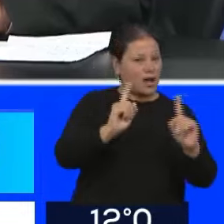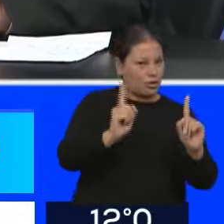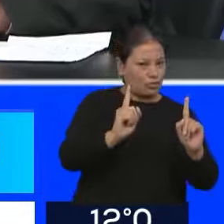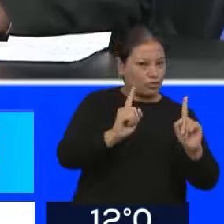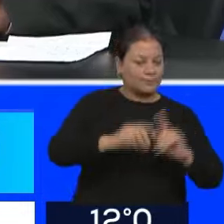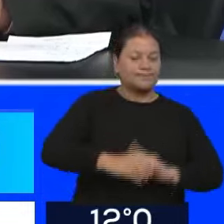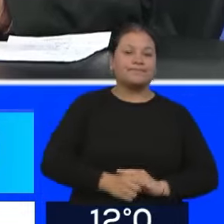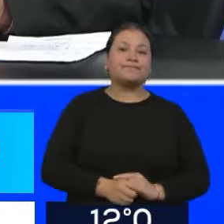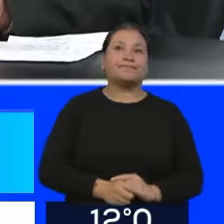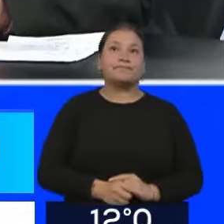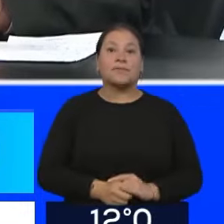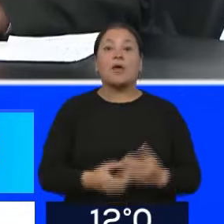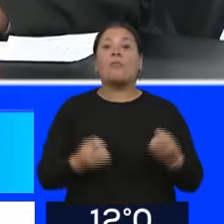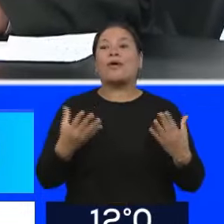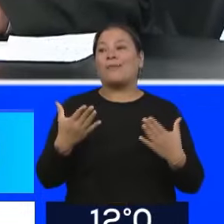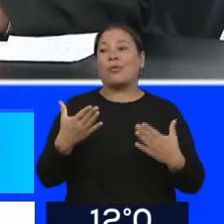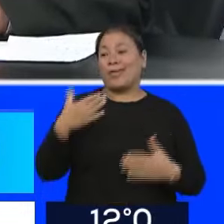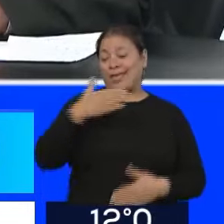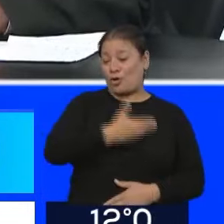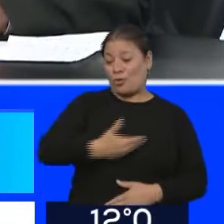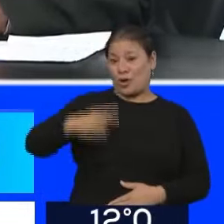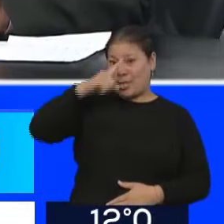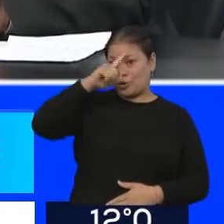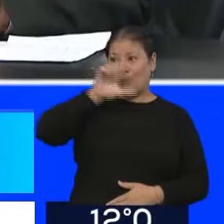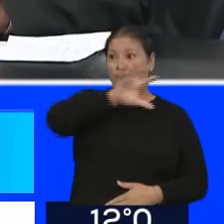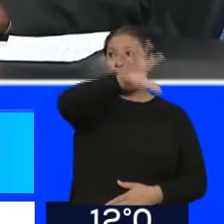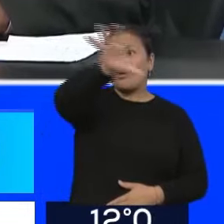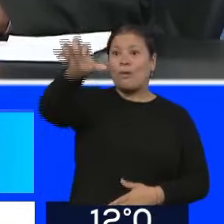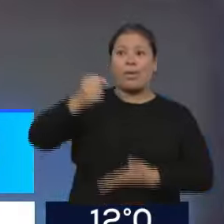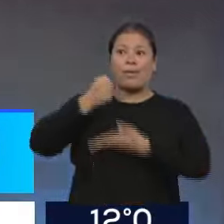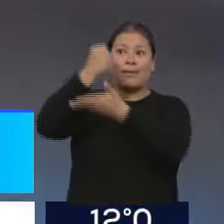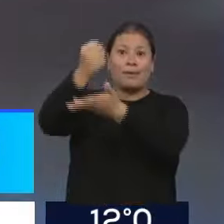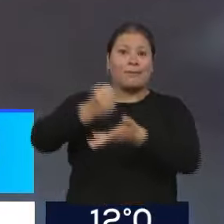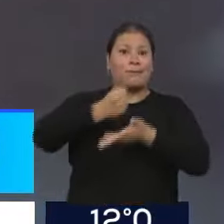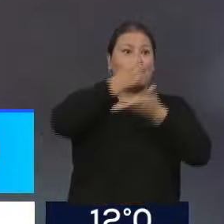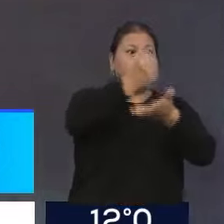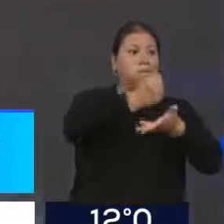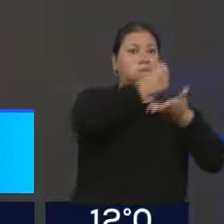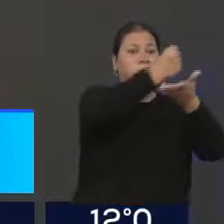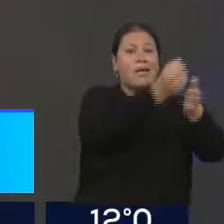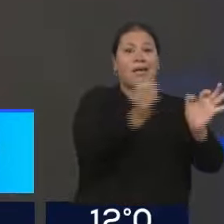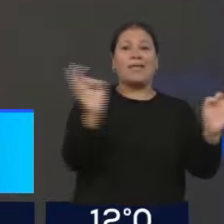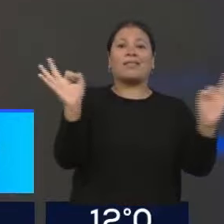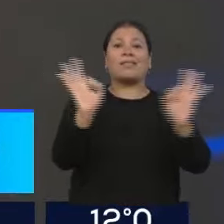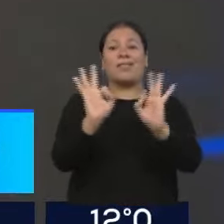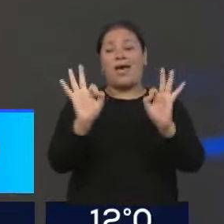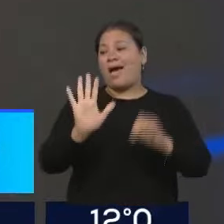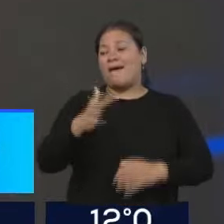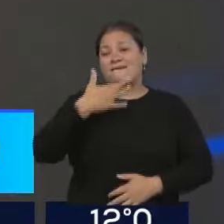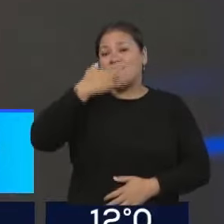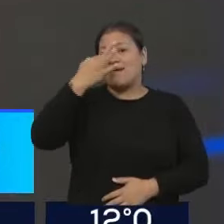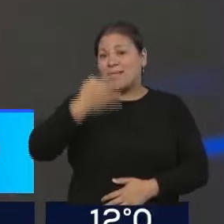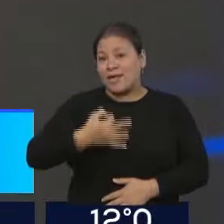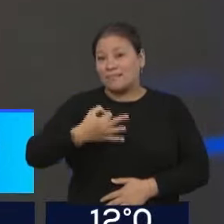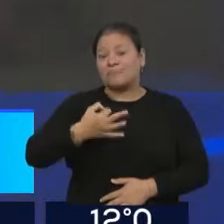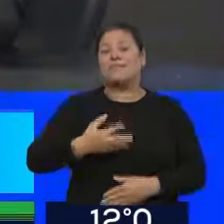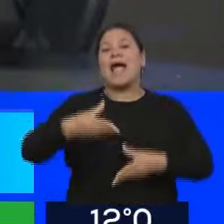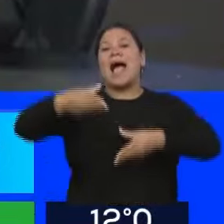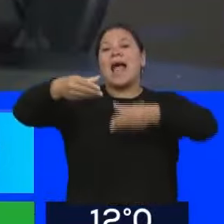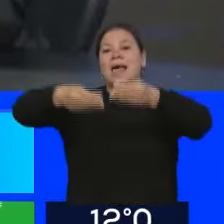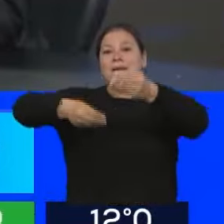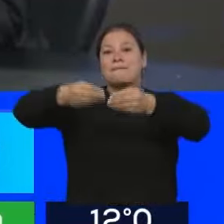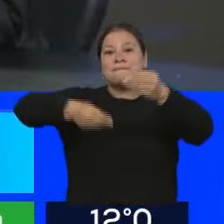de no estar pagando compromisos, esa es la verdad, no están pagando compromisos, no les están pagando a las generadoras como es el caso de Camesa, y lo